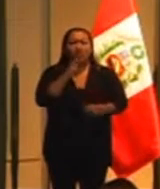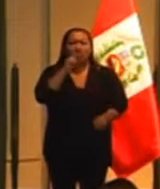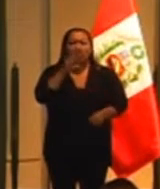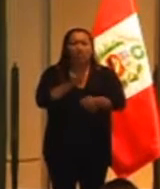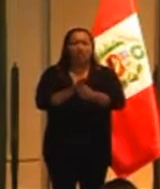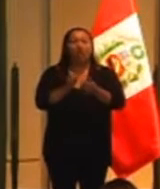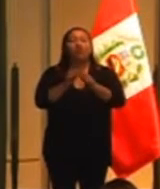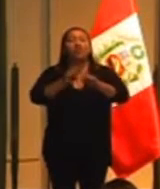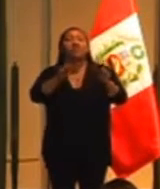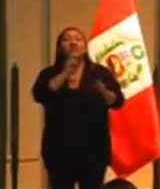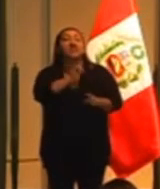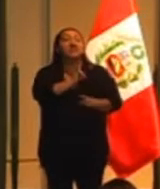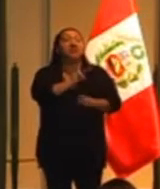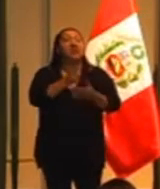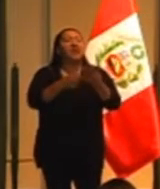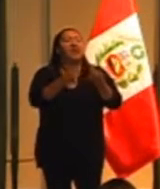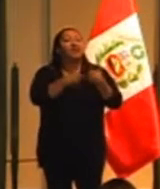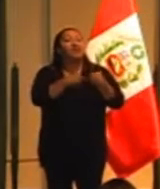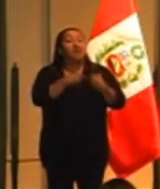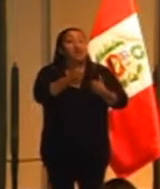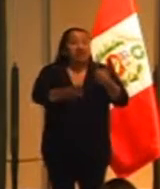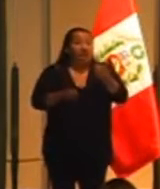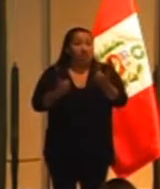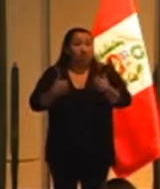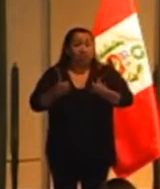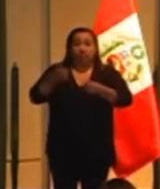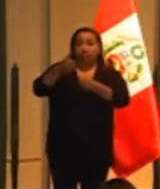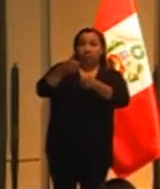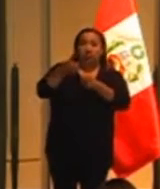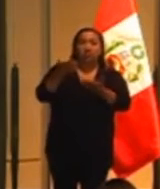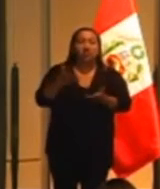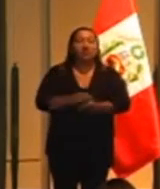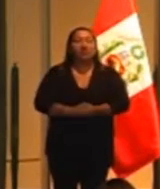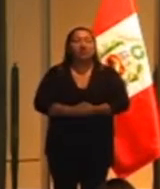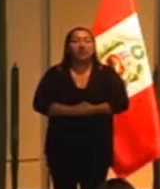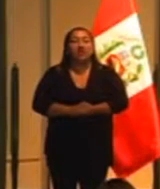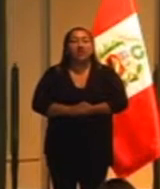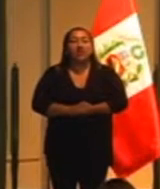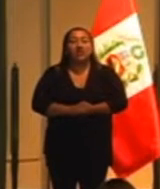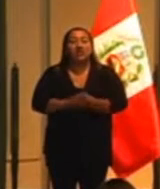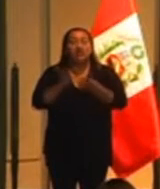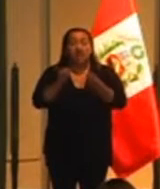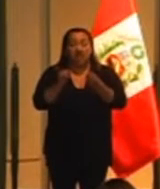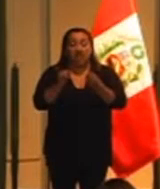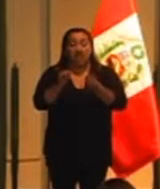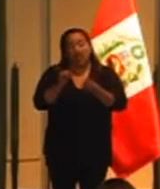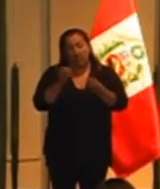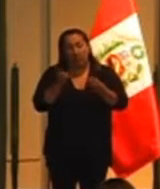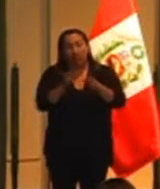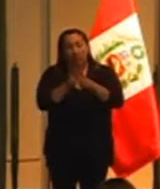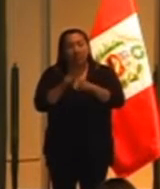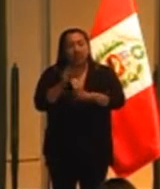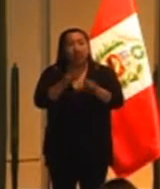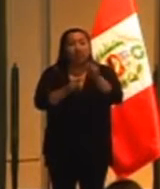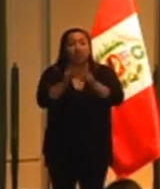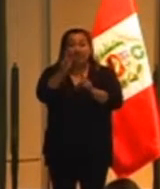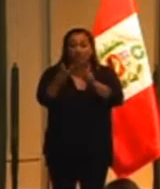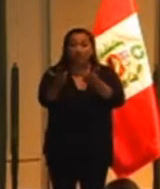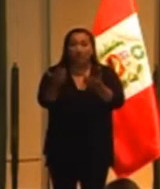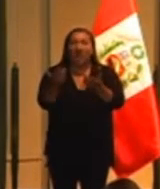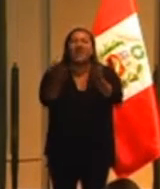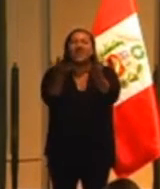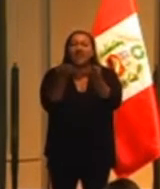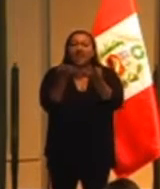las instituciones que representamos y como aquello que la gente espera de nosotros.